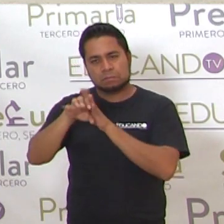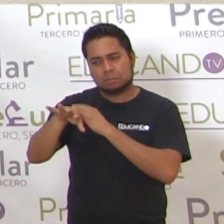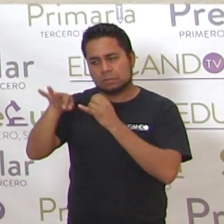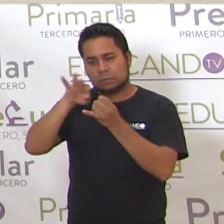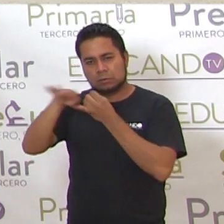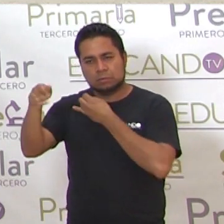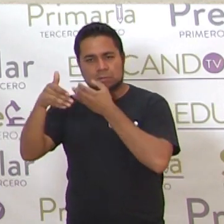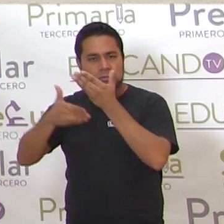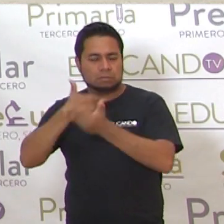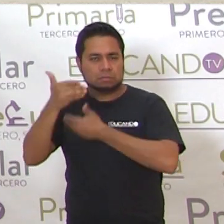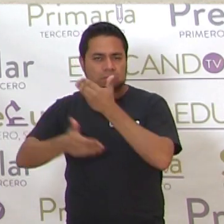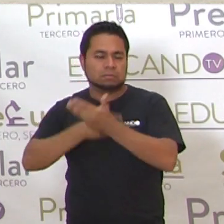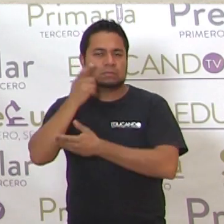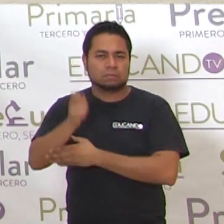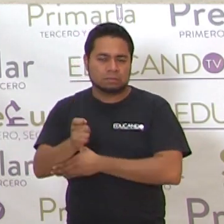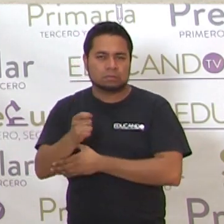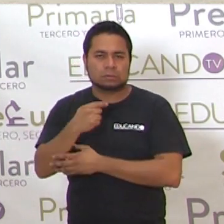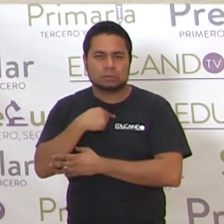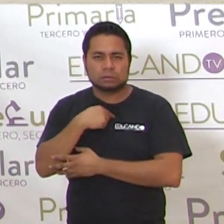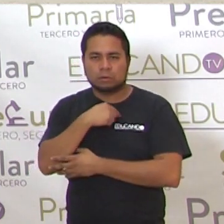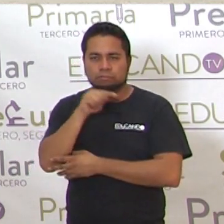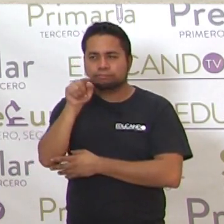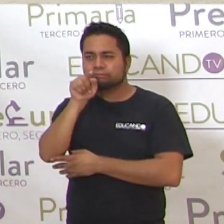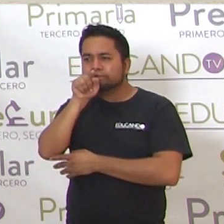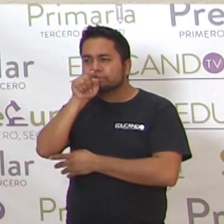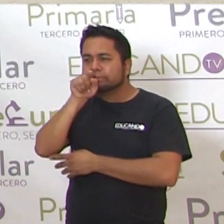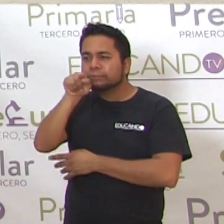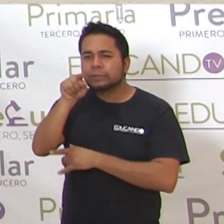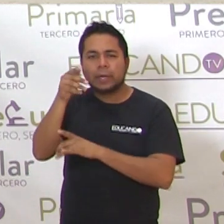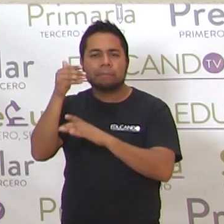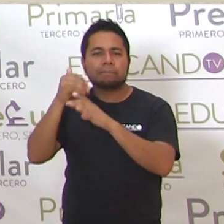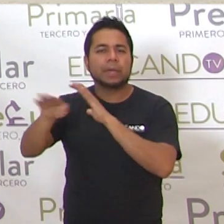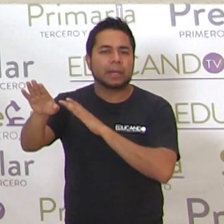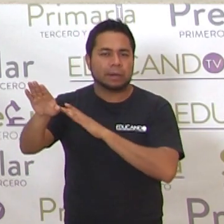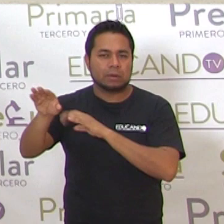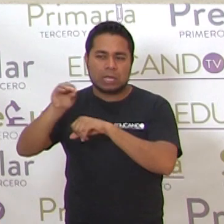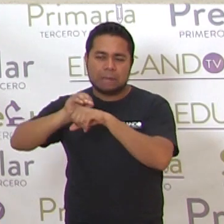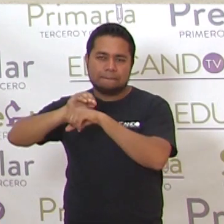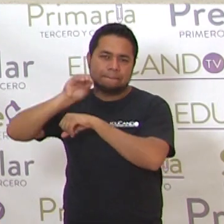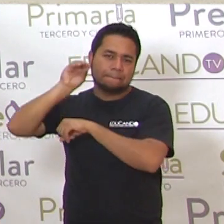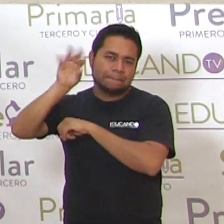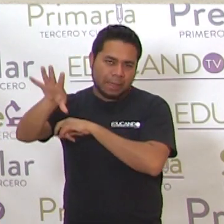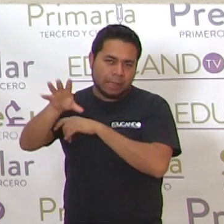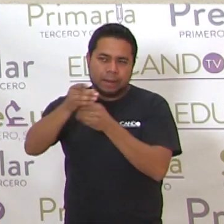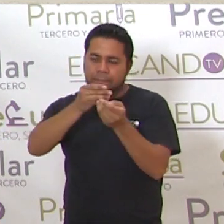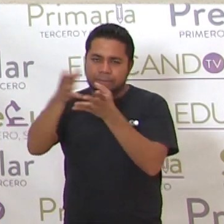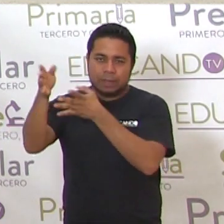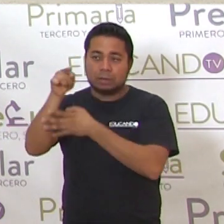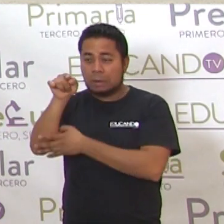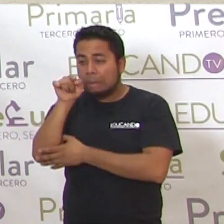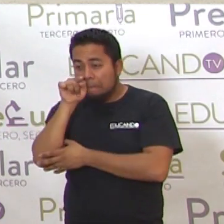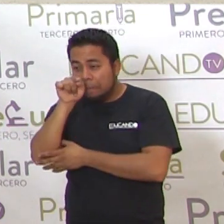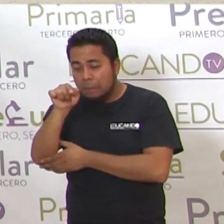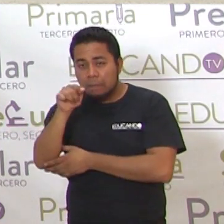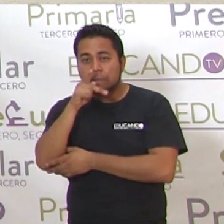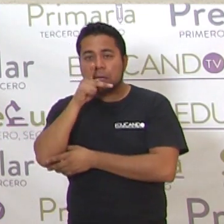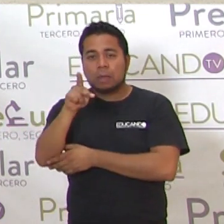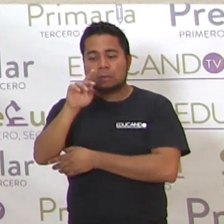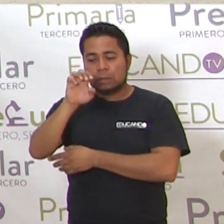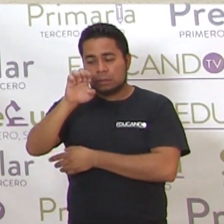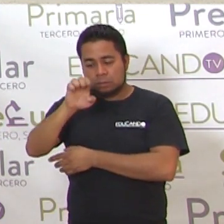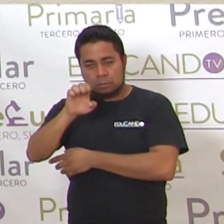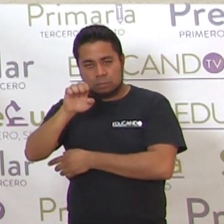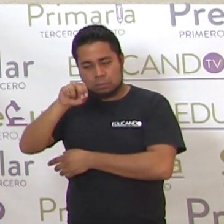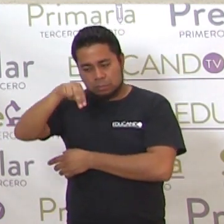paso a enviar bien y cuando tuvo primas ya